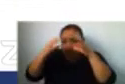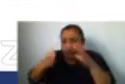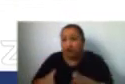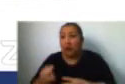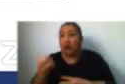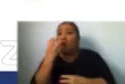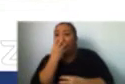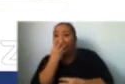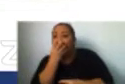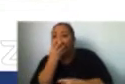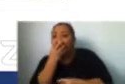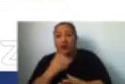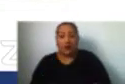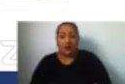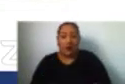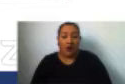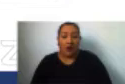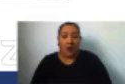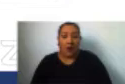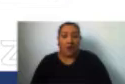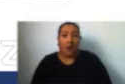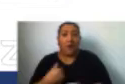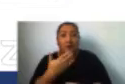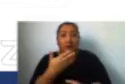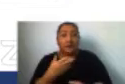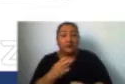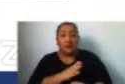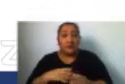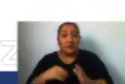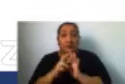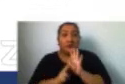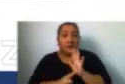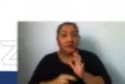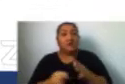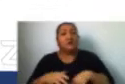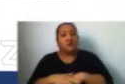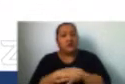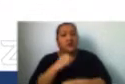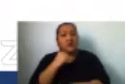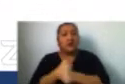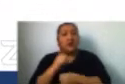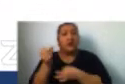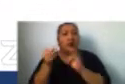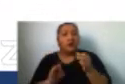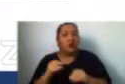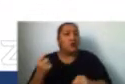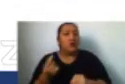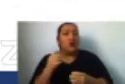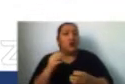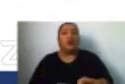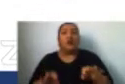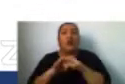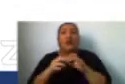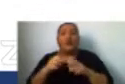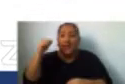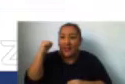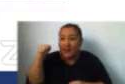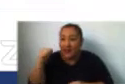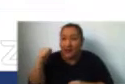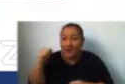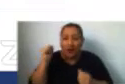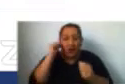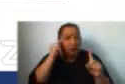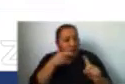región. Exhortó al gobierno regional que gestione el presupuesto con un enfoque de derechos, con un enfoque